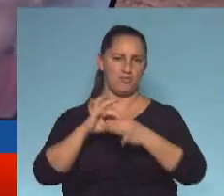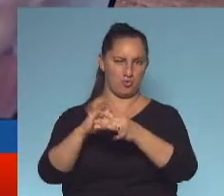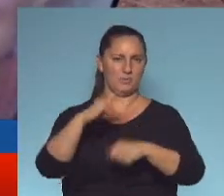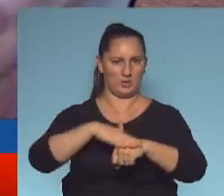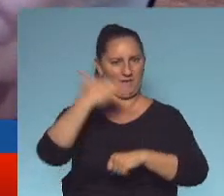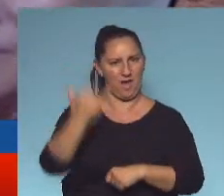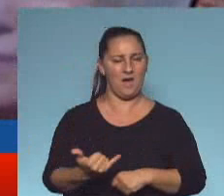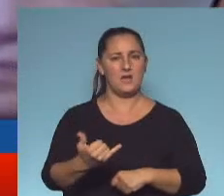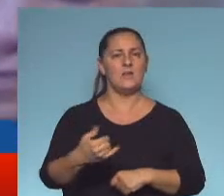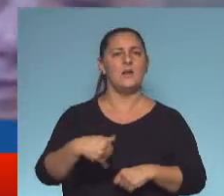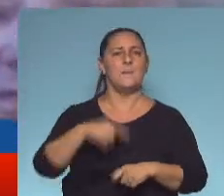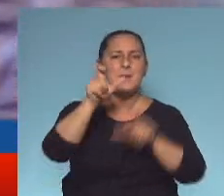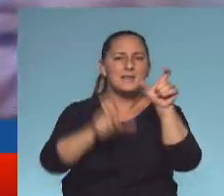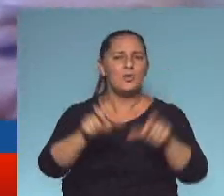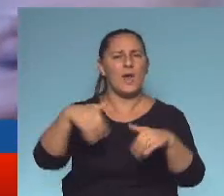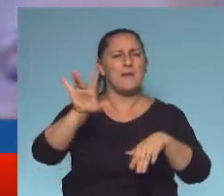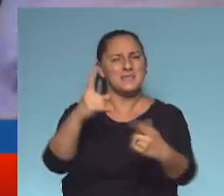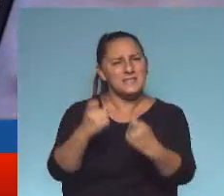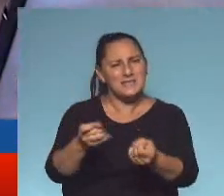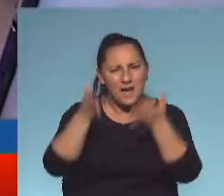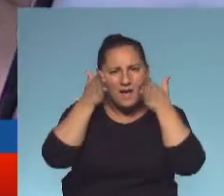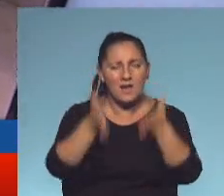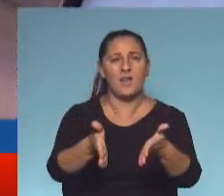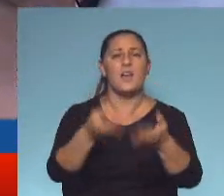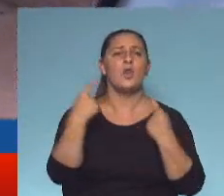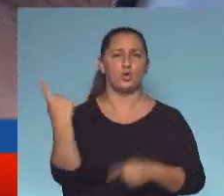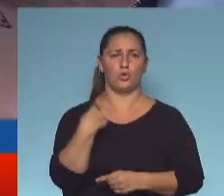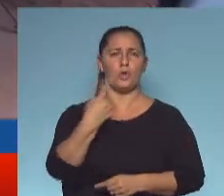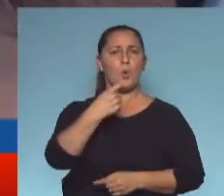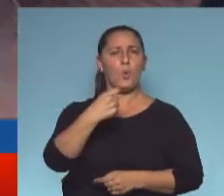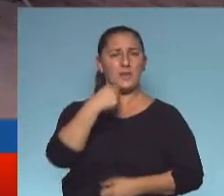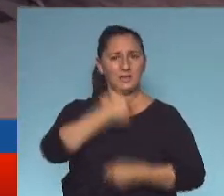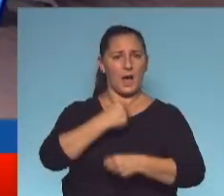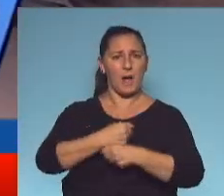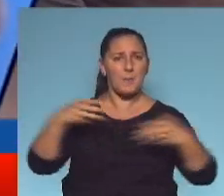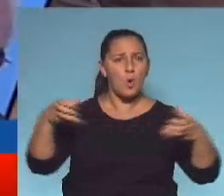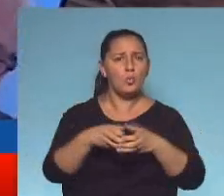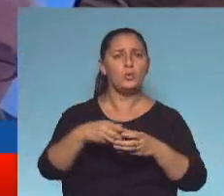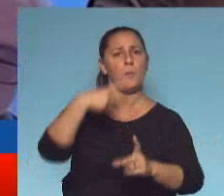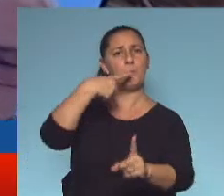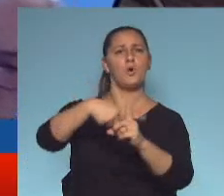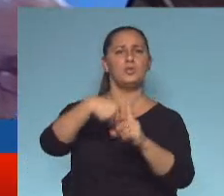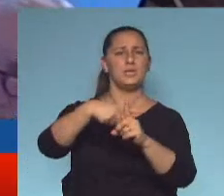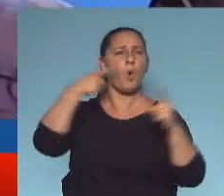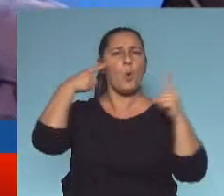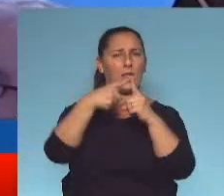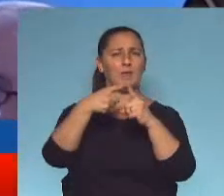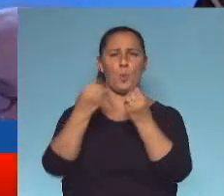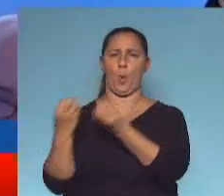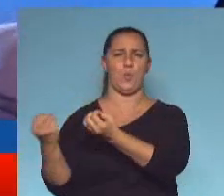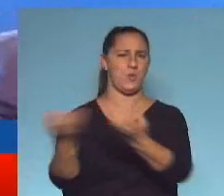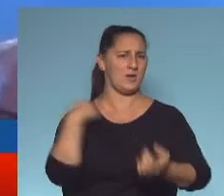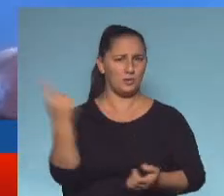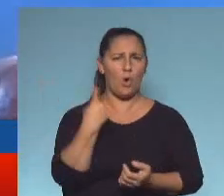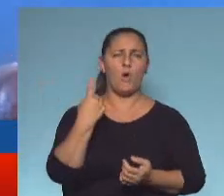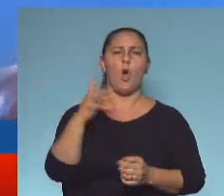en el servicio a los más necesitados hemos podido vivenciar que cuando trabajamos juntos por el bien común, más allá de nuestros puntos de vista